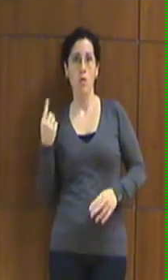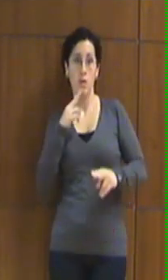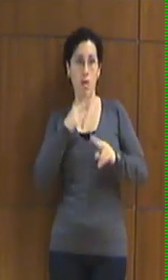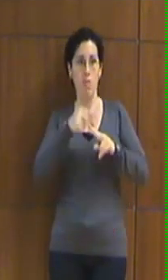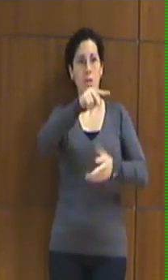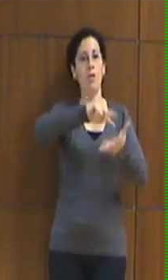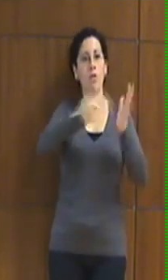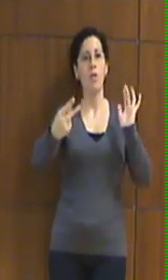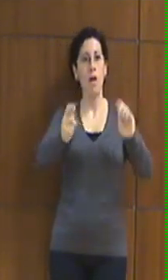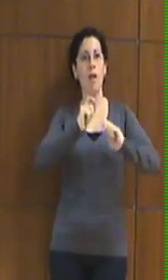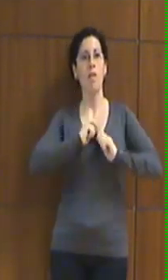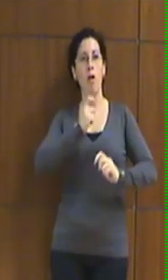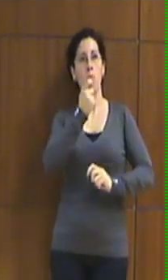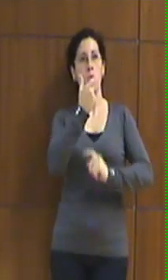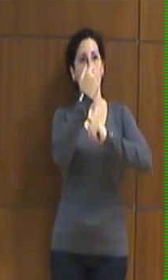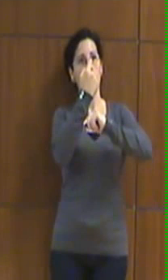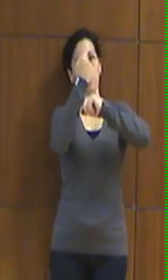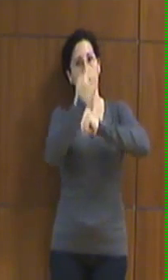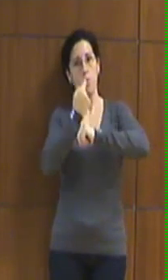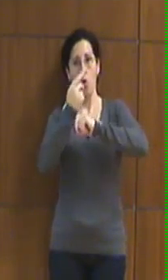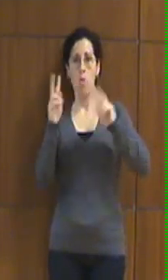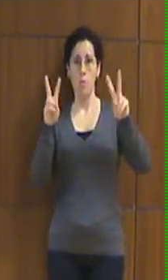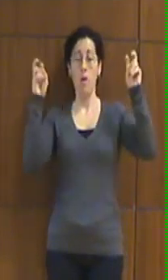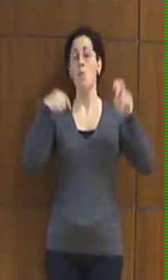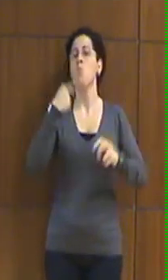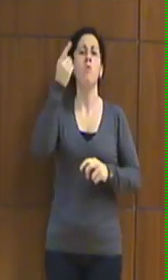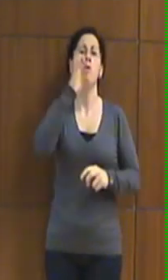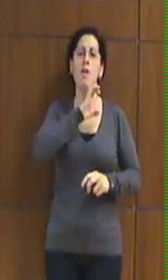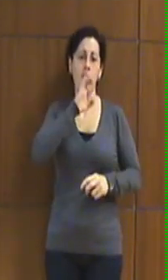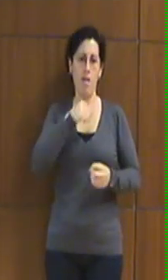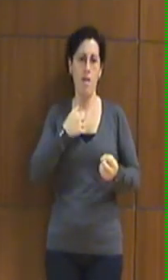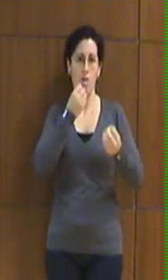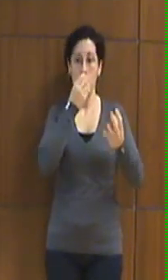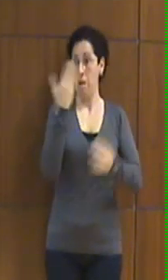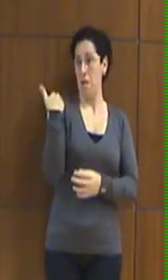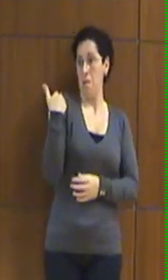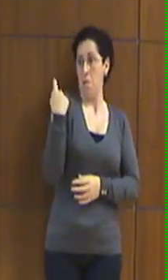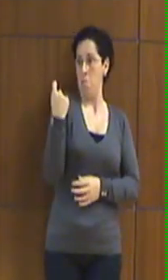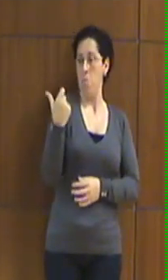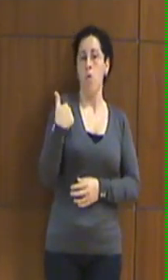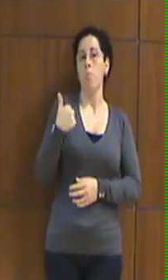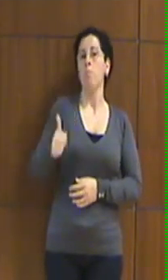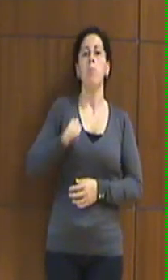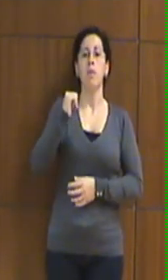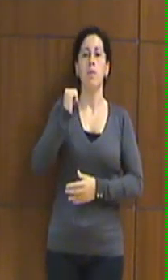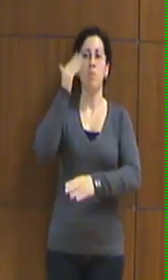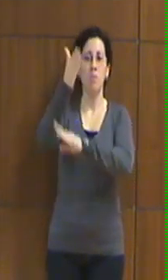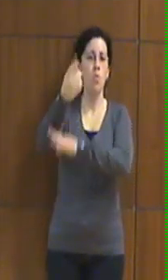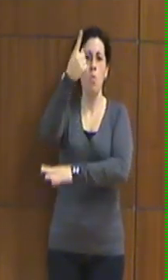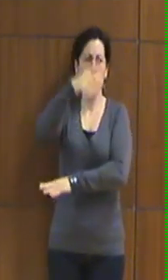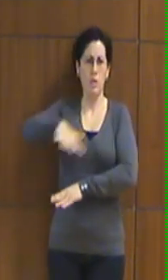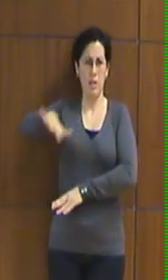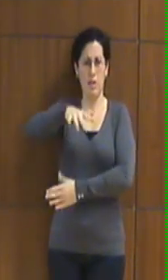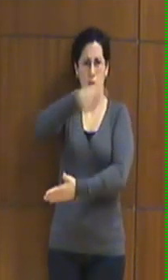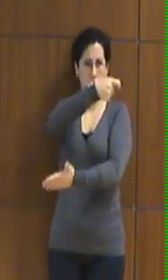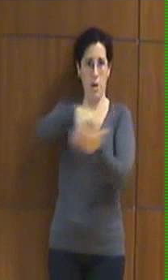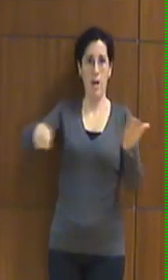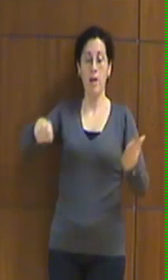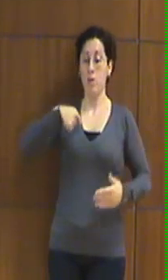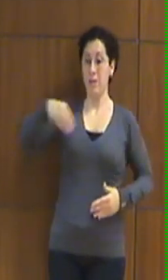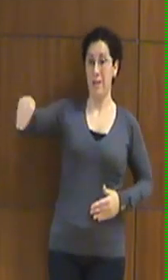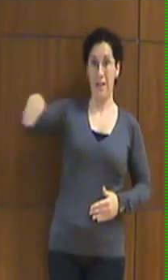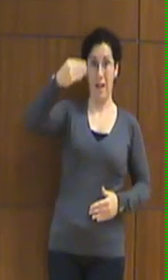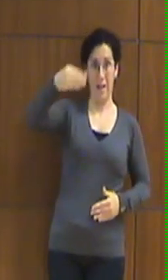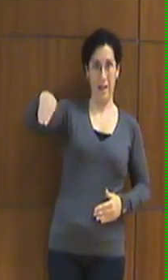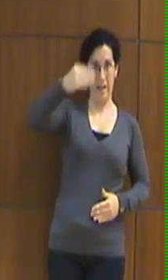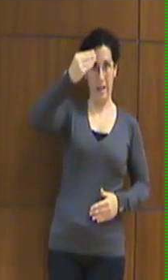también empiezan a obligar. Yo cuento la anécdota, hace no mucho fui a pagar con la tarjeta de crédito, pago y me dice,